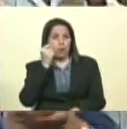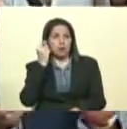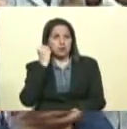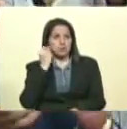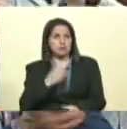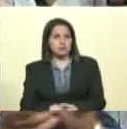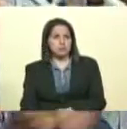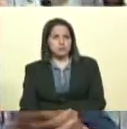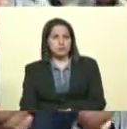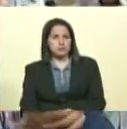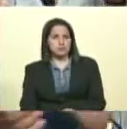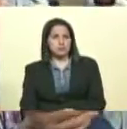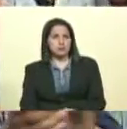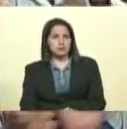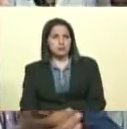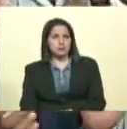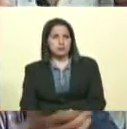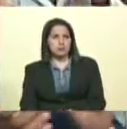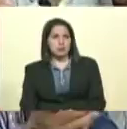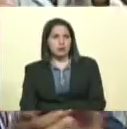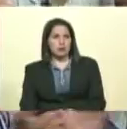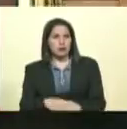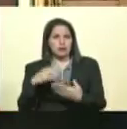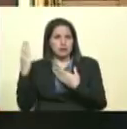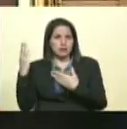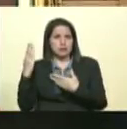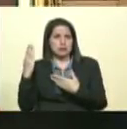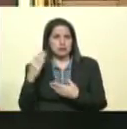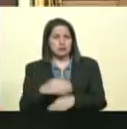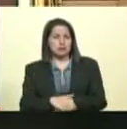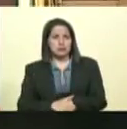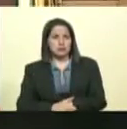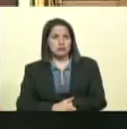SUNAMED. Luis Blanco, camarada.